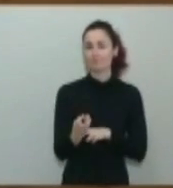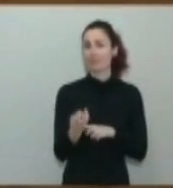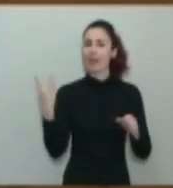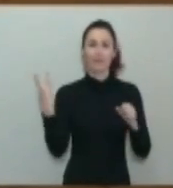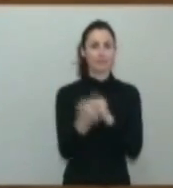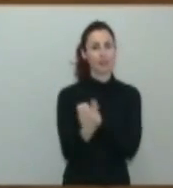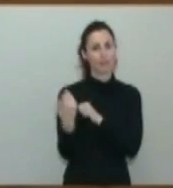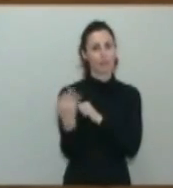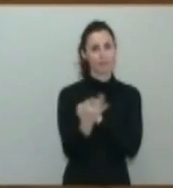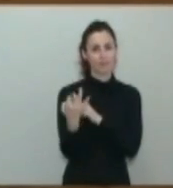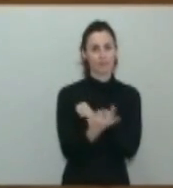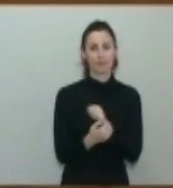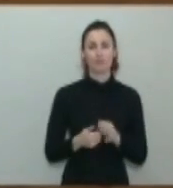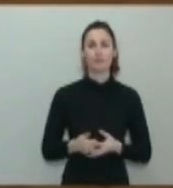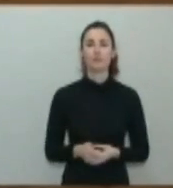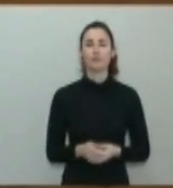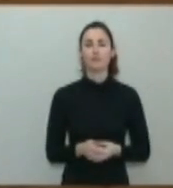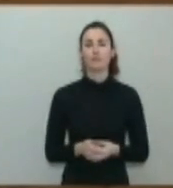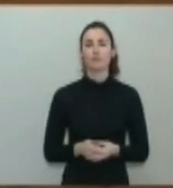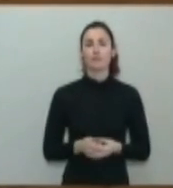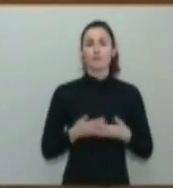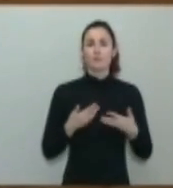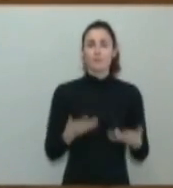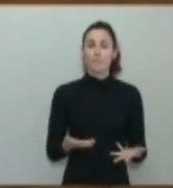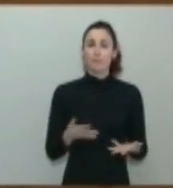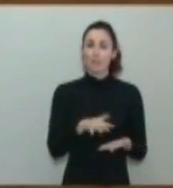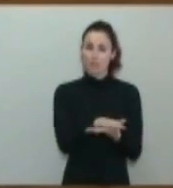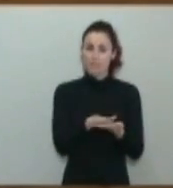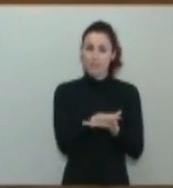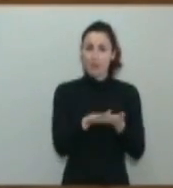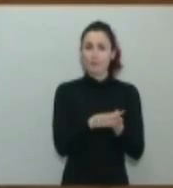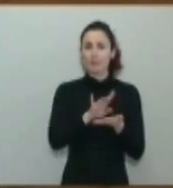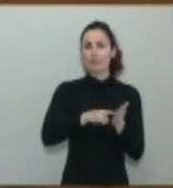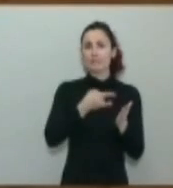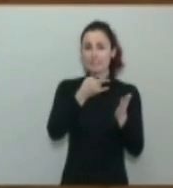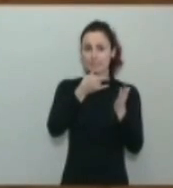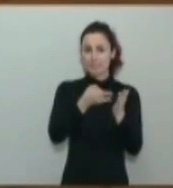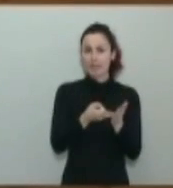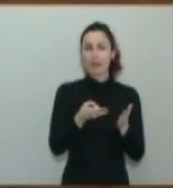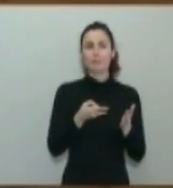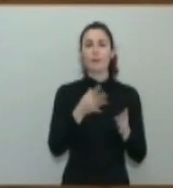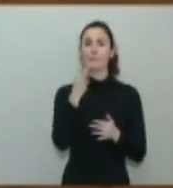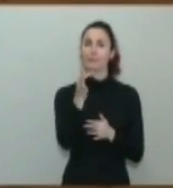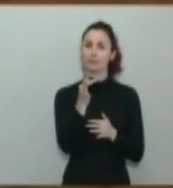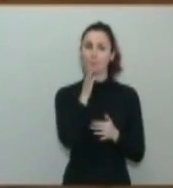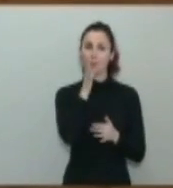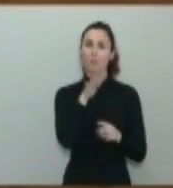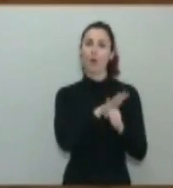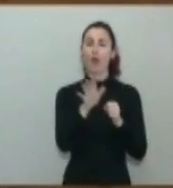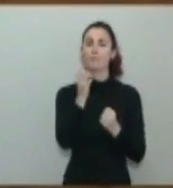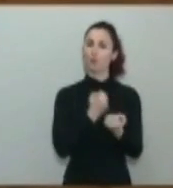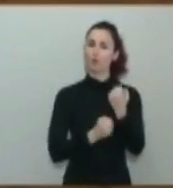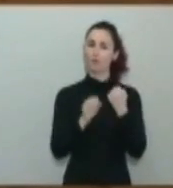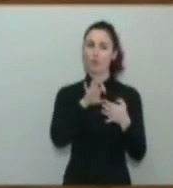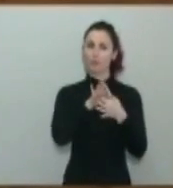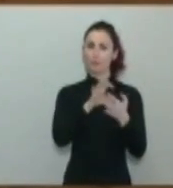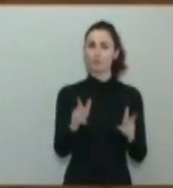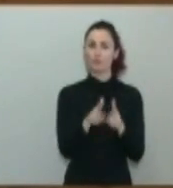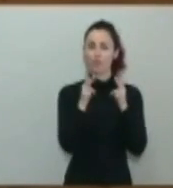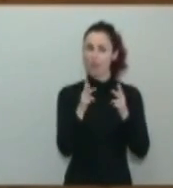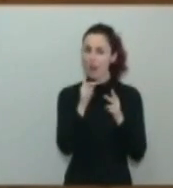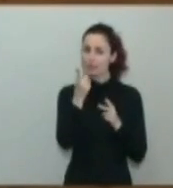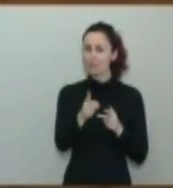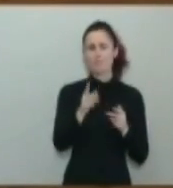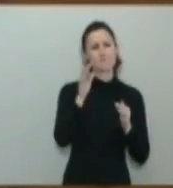posterior reutilización. Este sistema, además de las ventajas en términos económicos, sociales y de